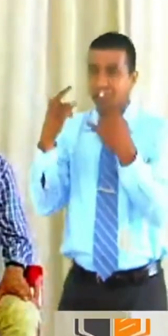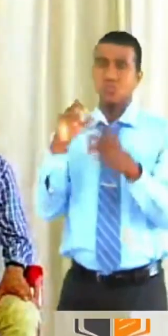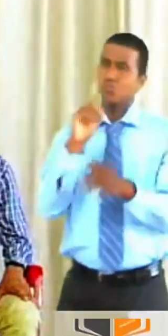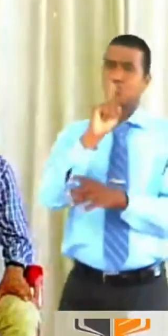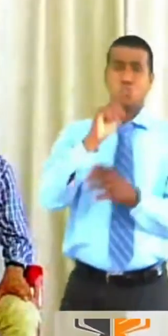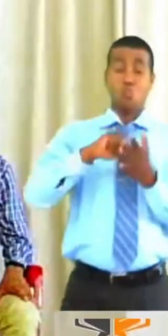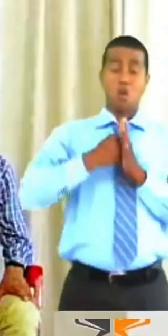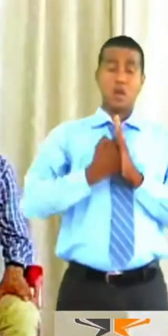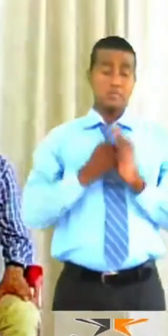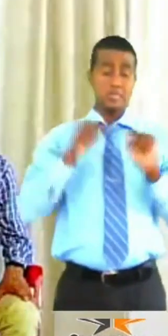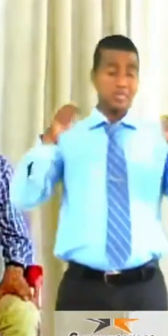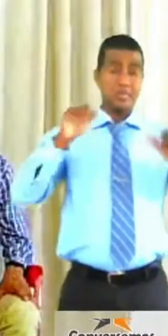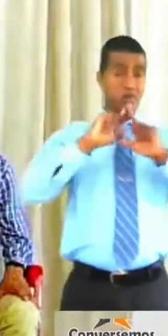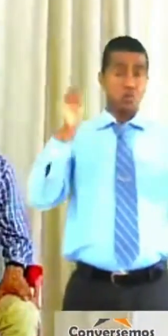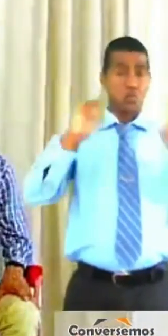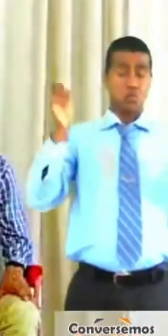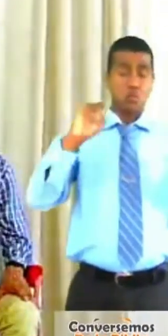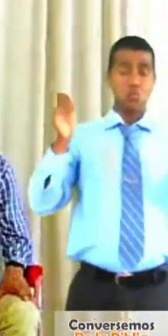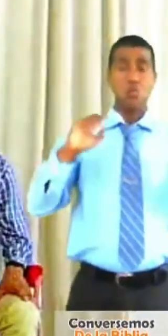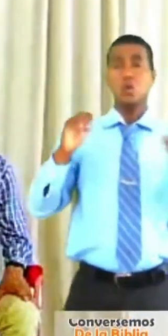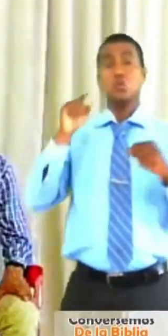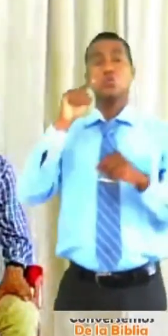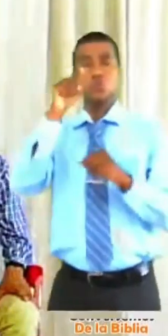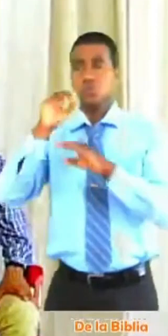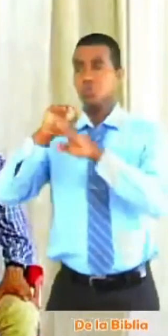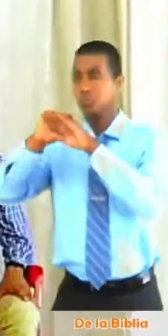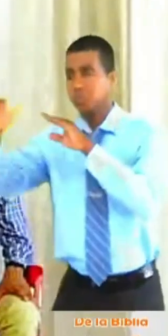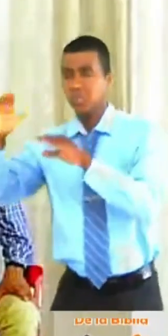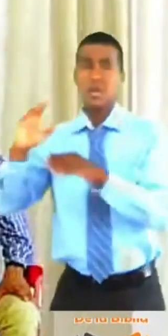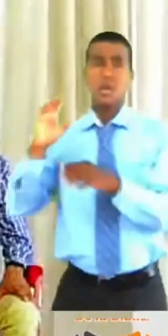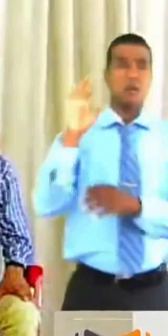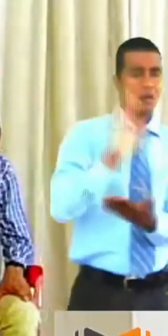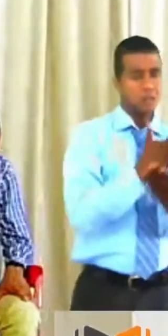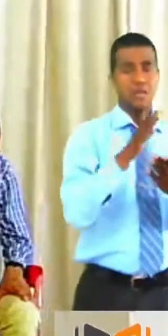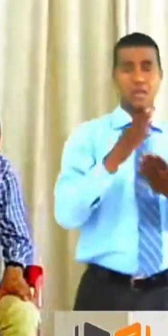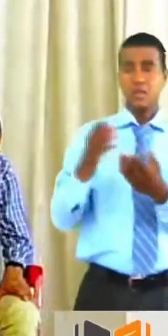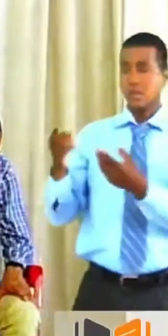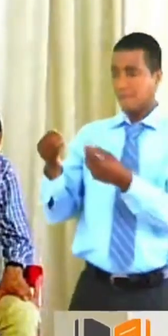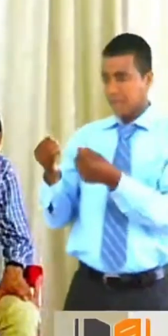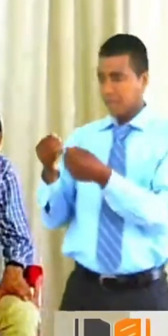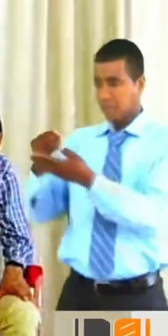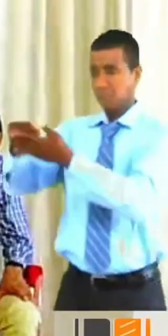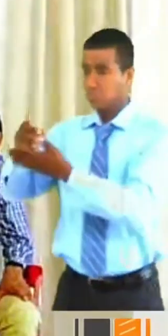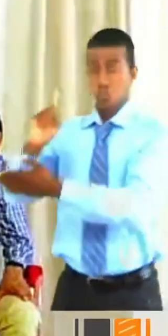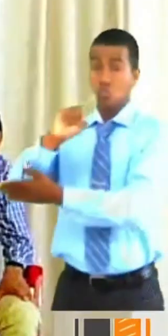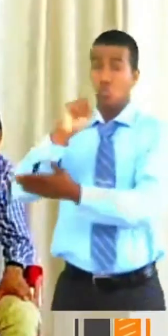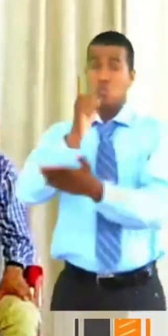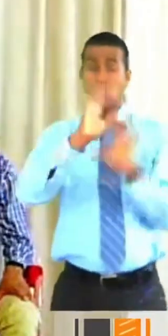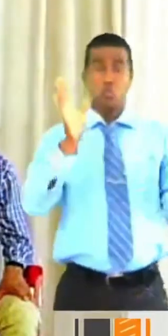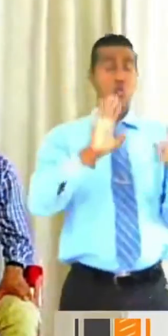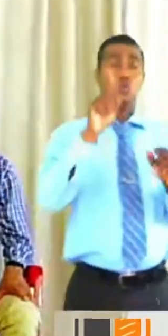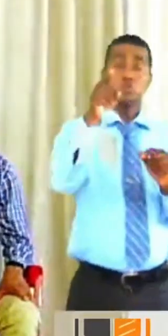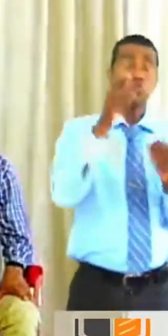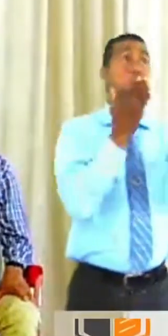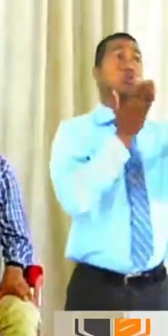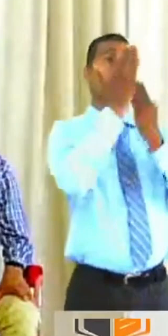Señor. Que así no nos paguen, usted predique. Que así usted lo invitan a algún lugar a cantar y no le dan dinero, usted no lo haga por dinero. Hágalo por servicio